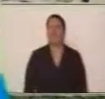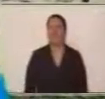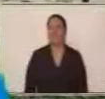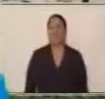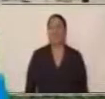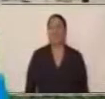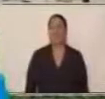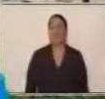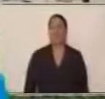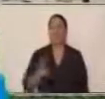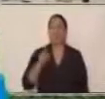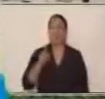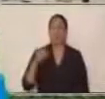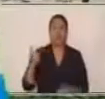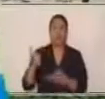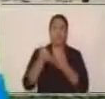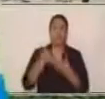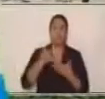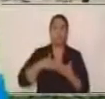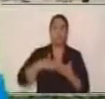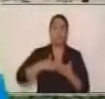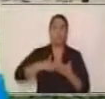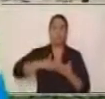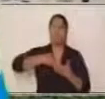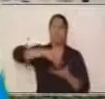Con ayuda de mi compás, quiero mostrarles